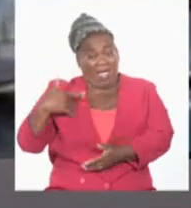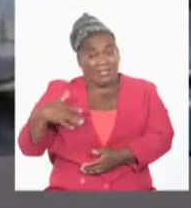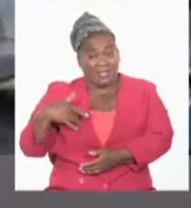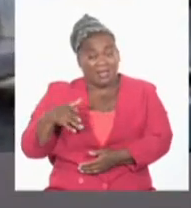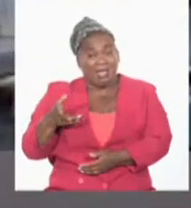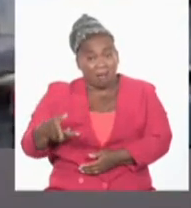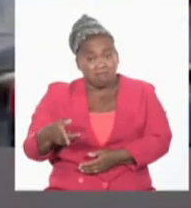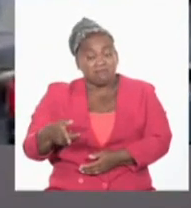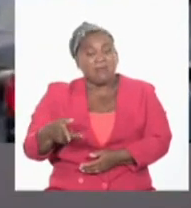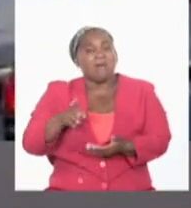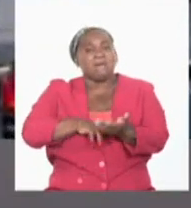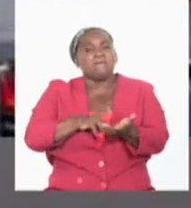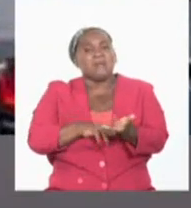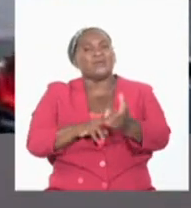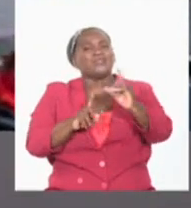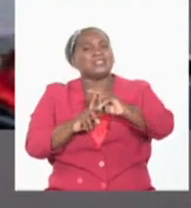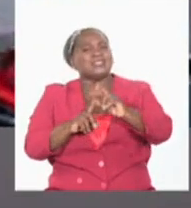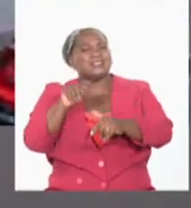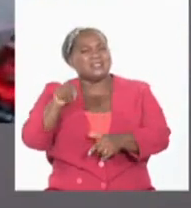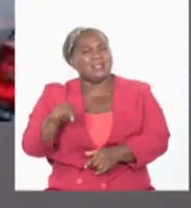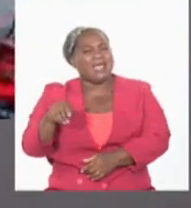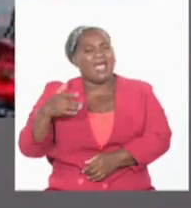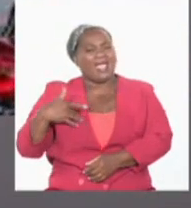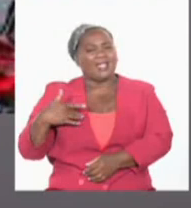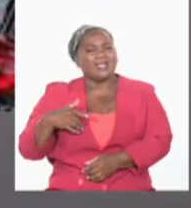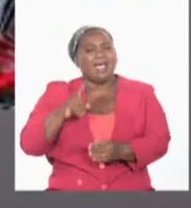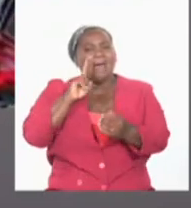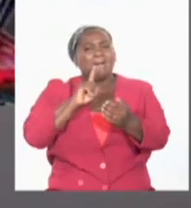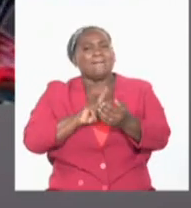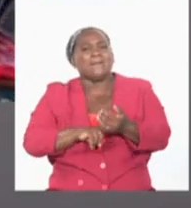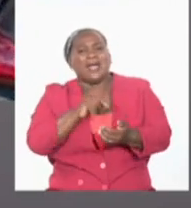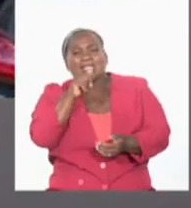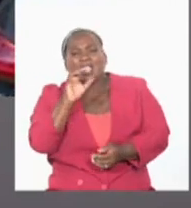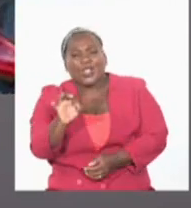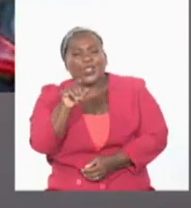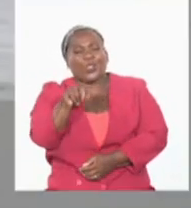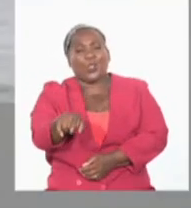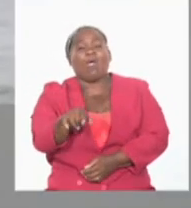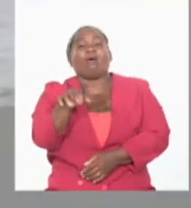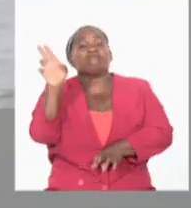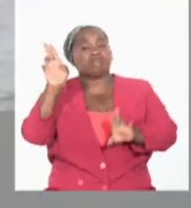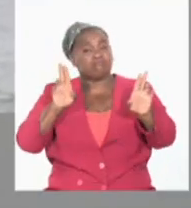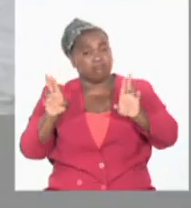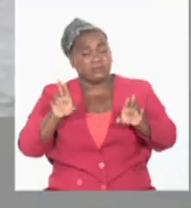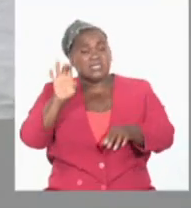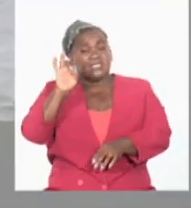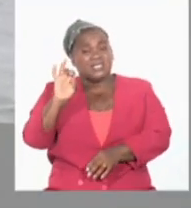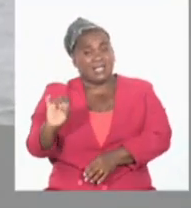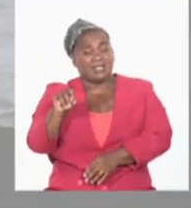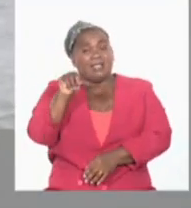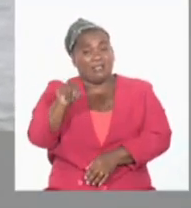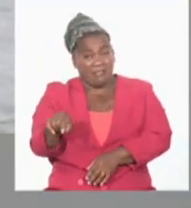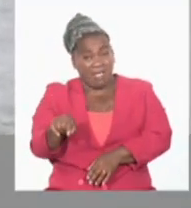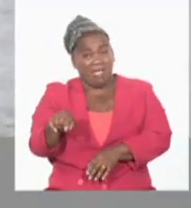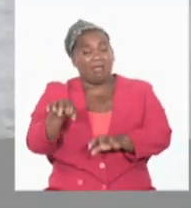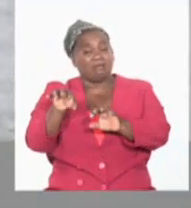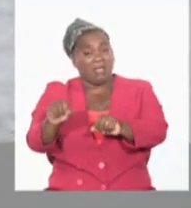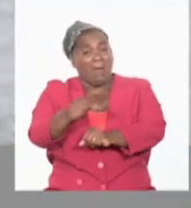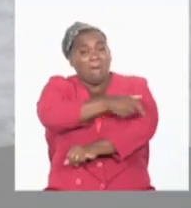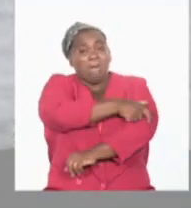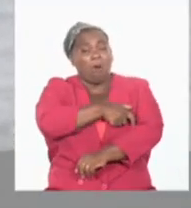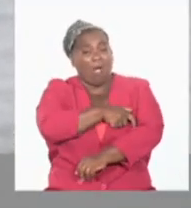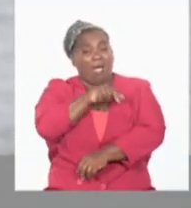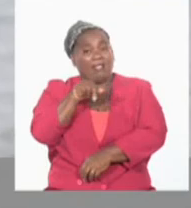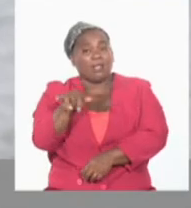de Trabajadores de Argentina y el Partido Comunista conmemoraron asimismo el aniversario 70 de los asaltos a los cuarteles Moncada y Carlos Manuel